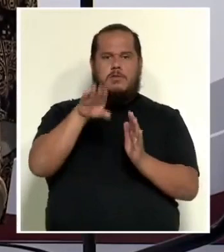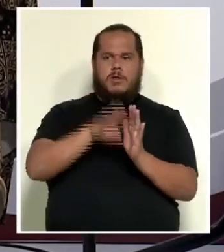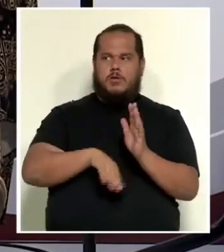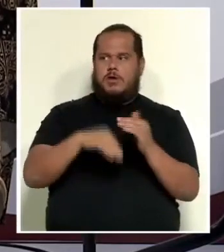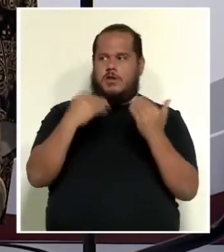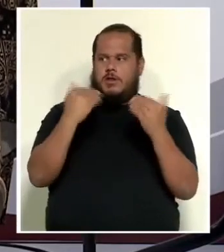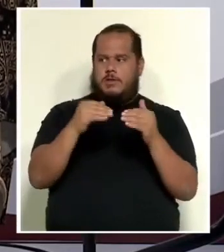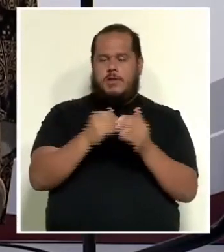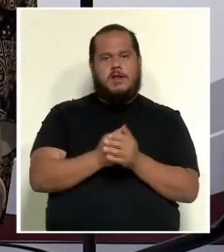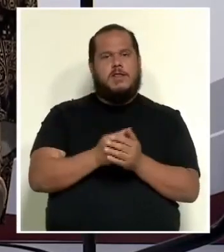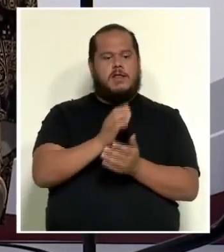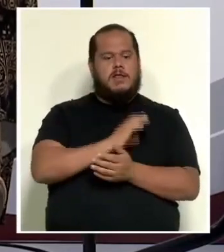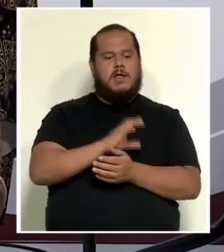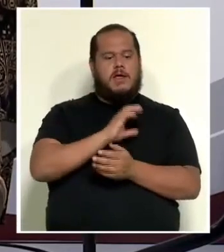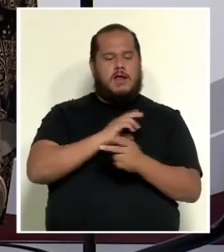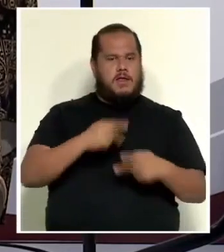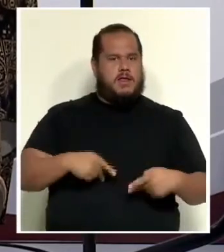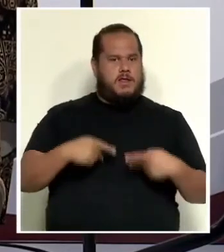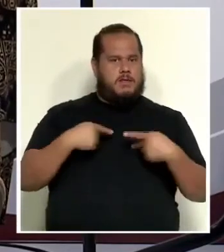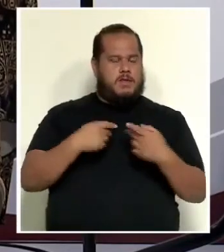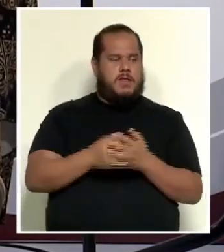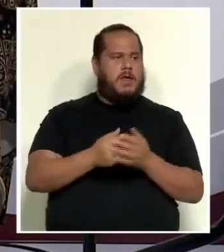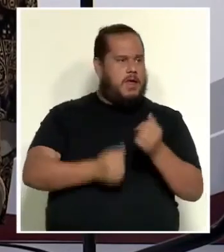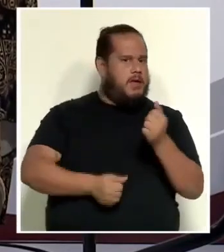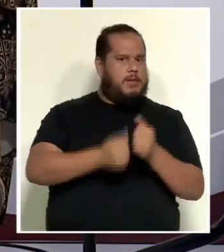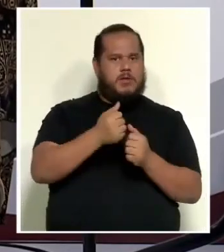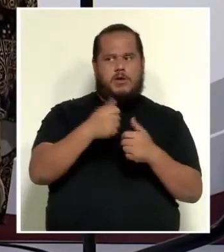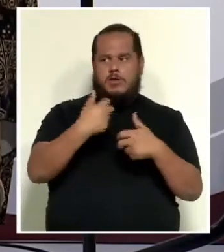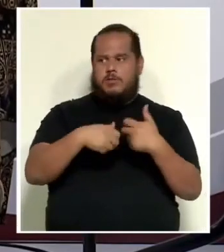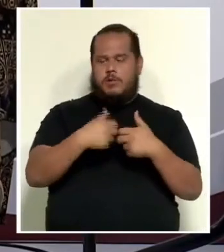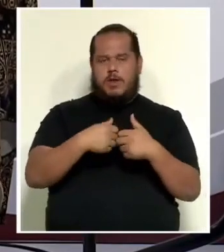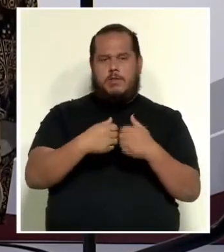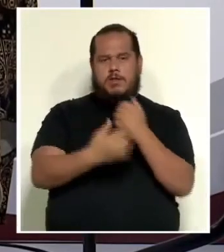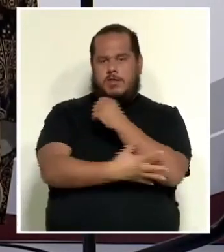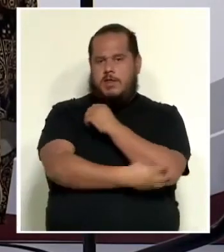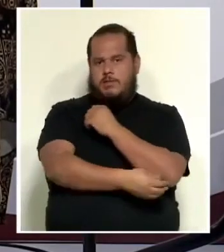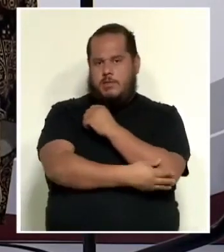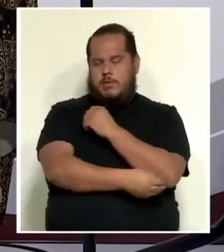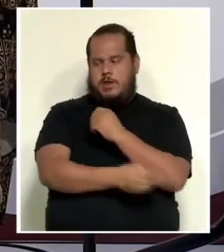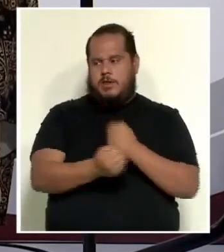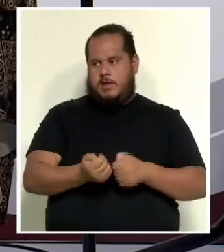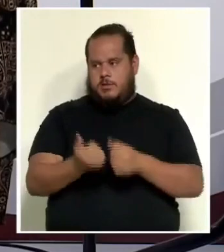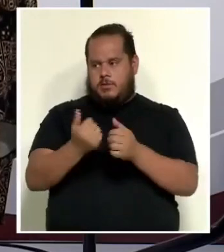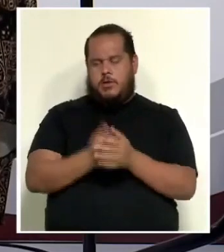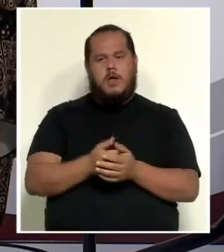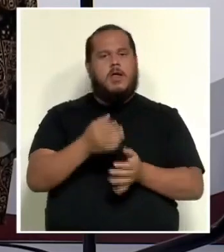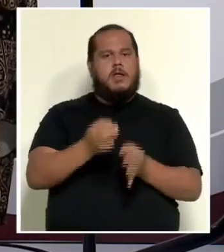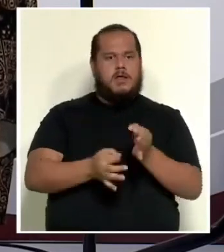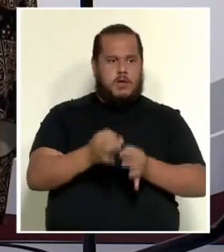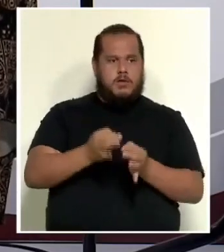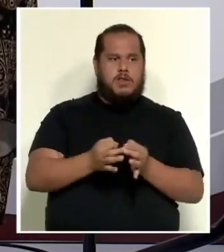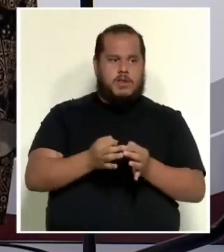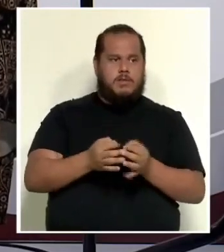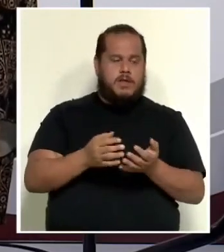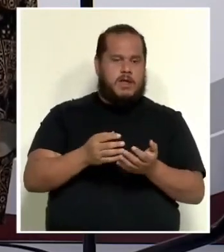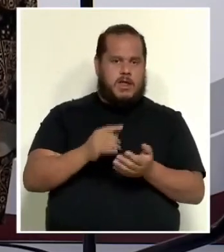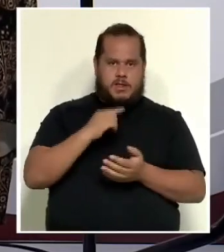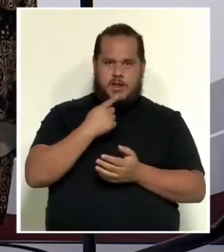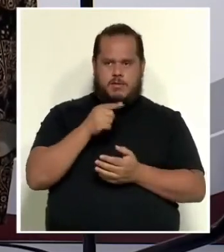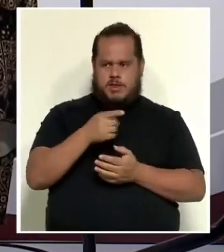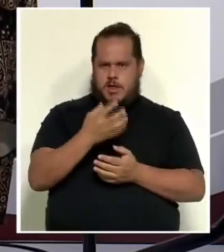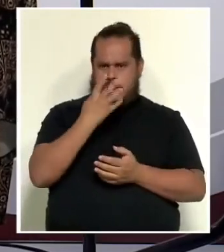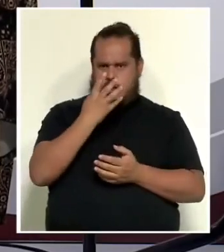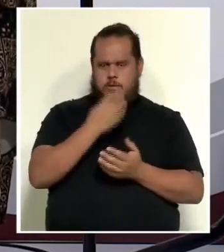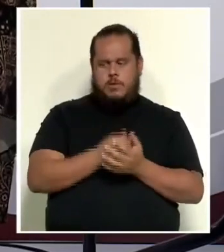niveles de calidad de vida, mayores problemas de pobreza y exclusión, y que justifican plenamente ese enojo